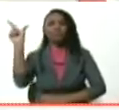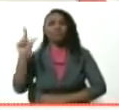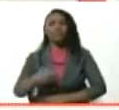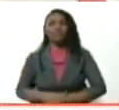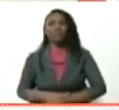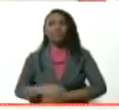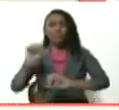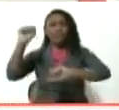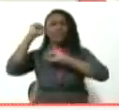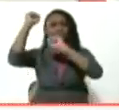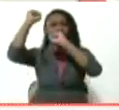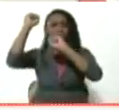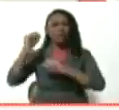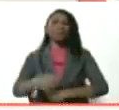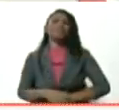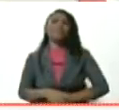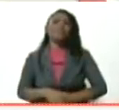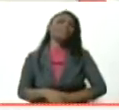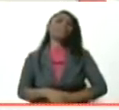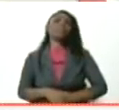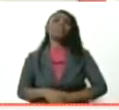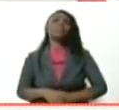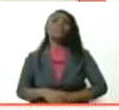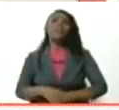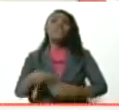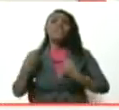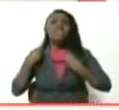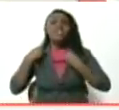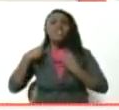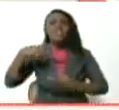Venezuela! ¡Que viva! ¡Viva Falcón de